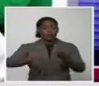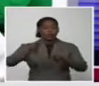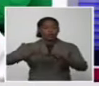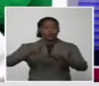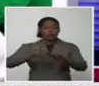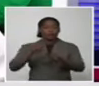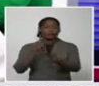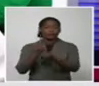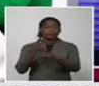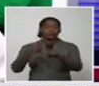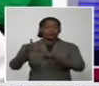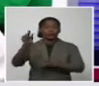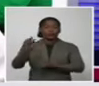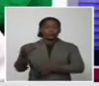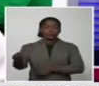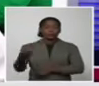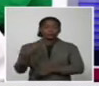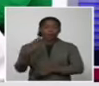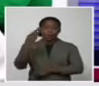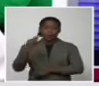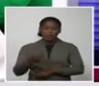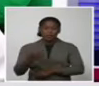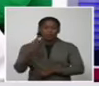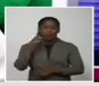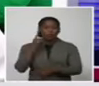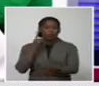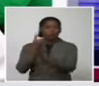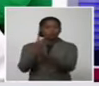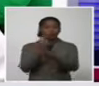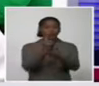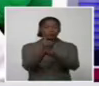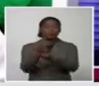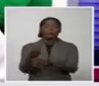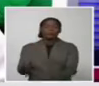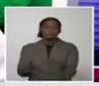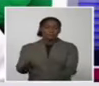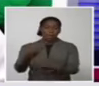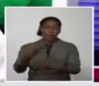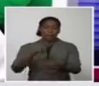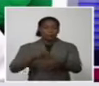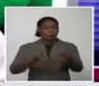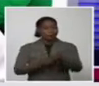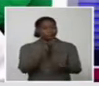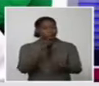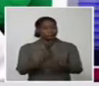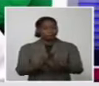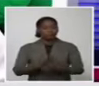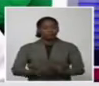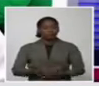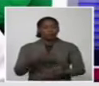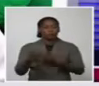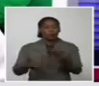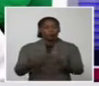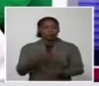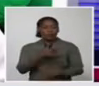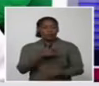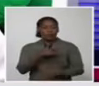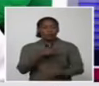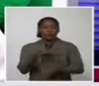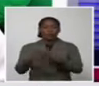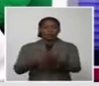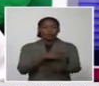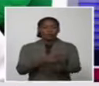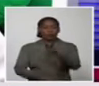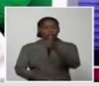de un caso positivo ya diagnosticado, con hipertensión arterial, cardiopatía isquémica,